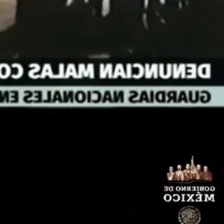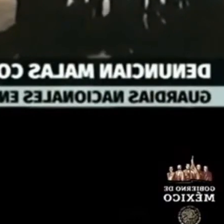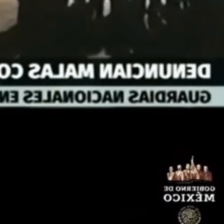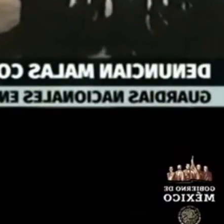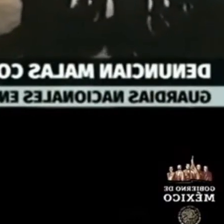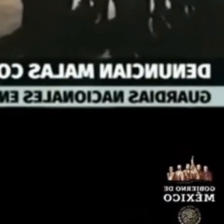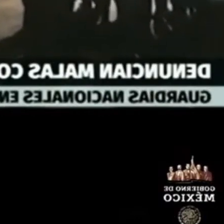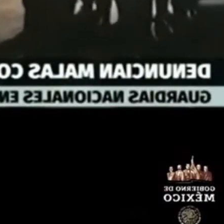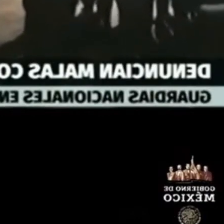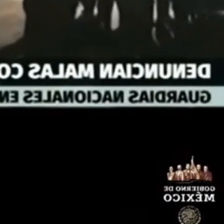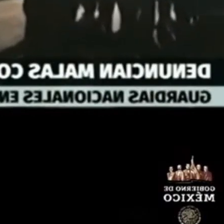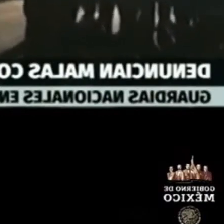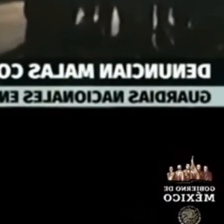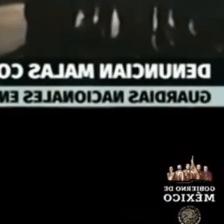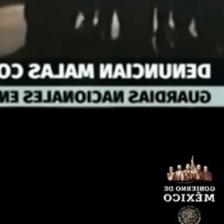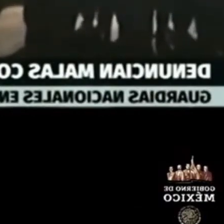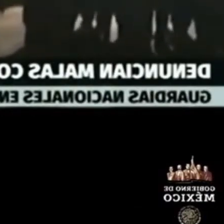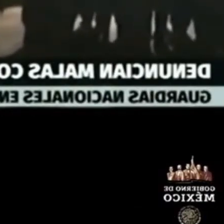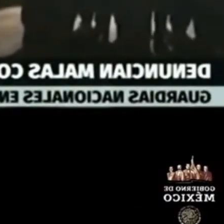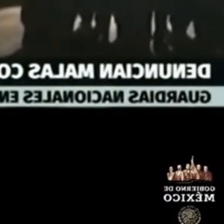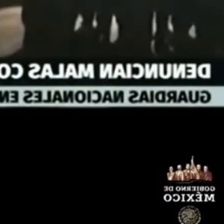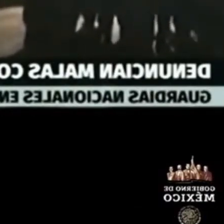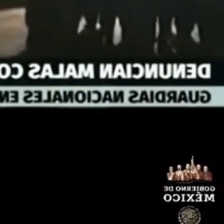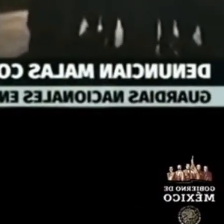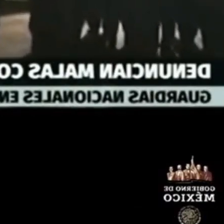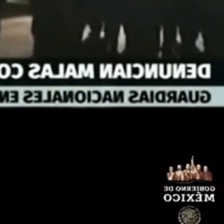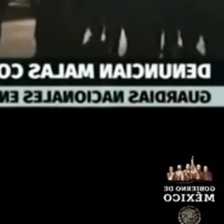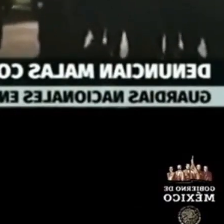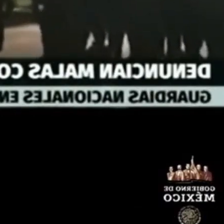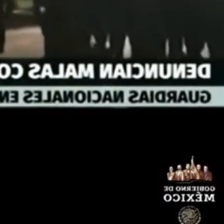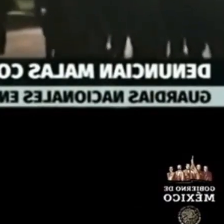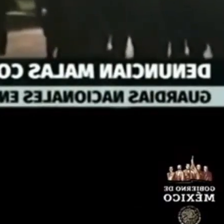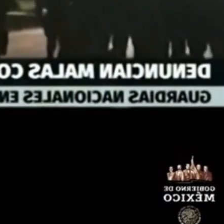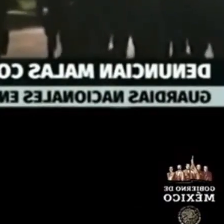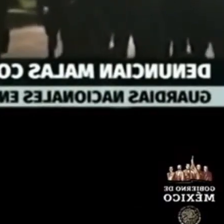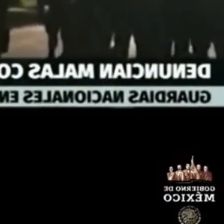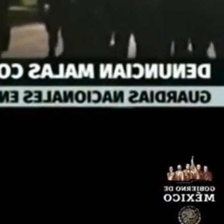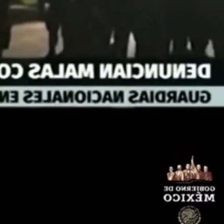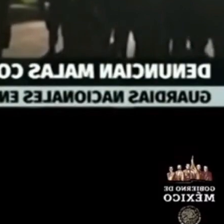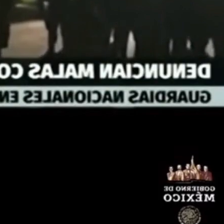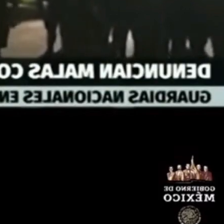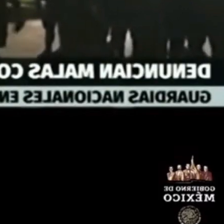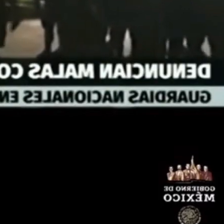que salió con picaduras. ¿No estás, González?